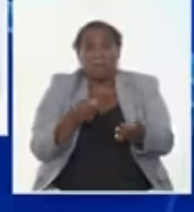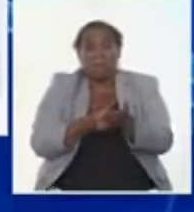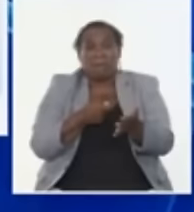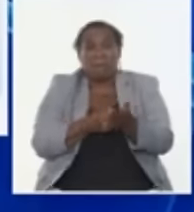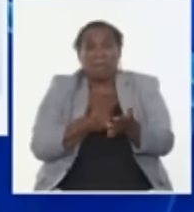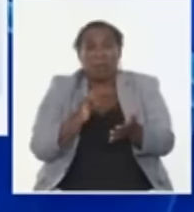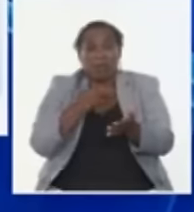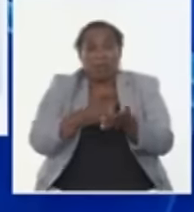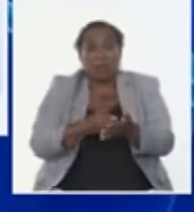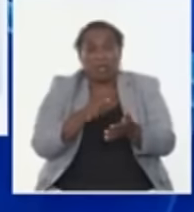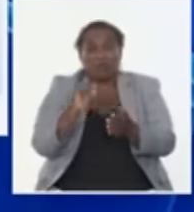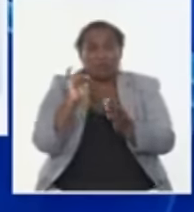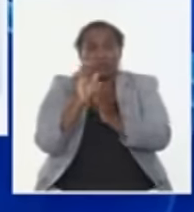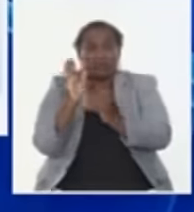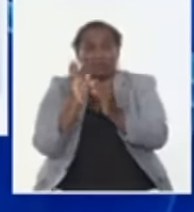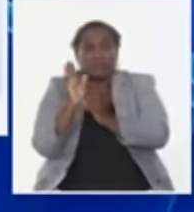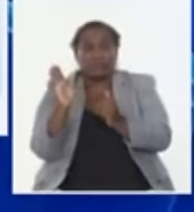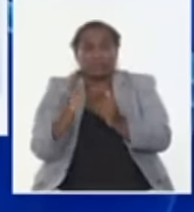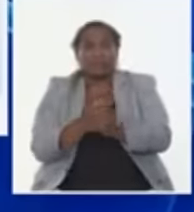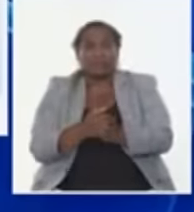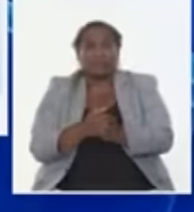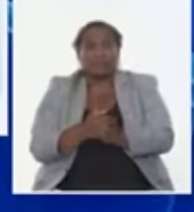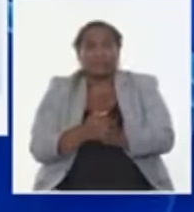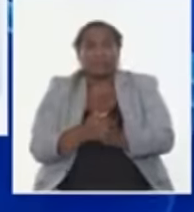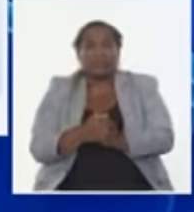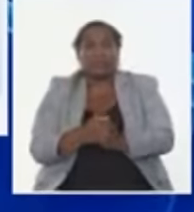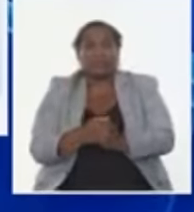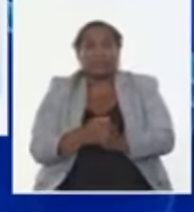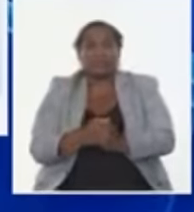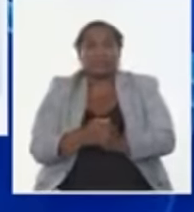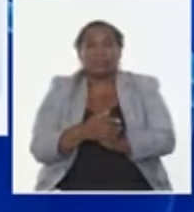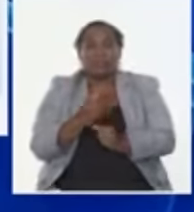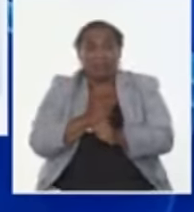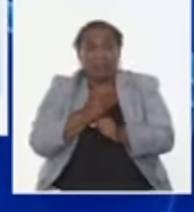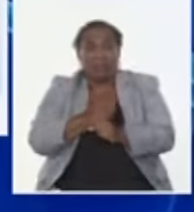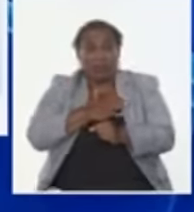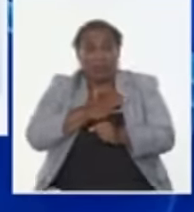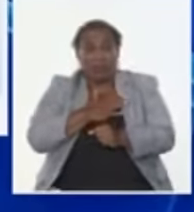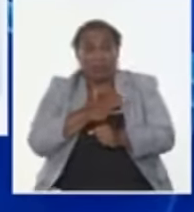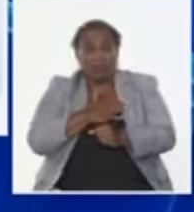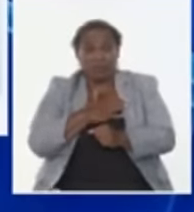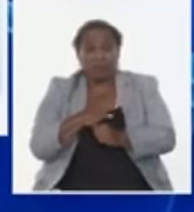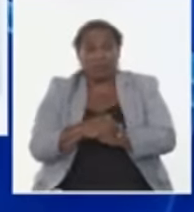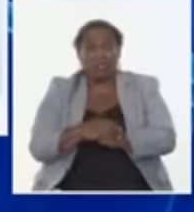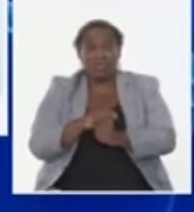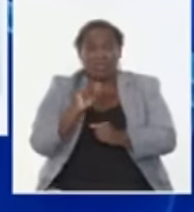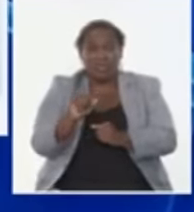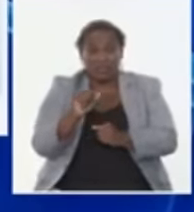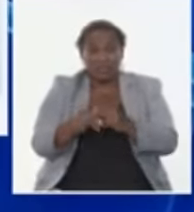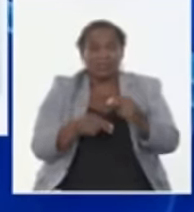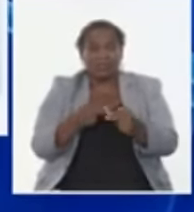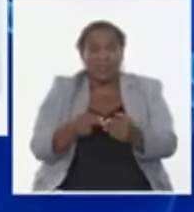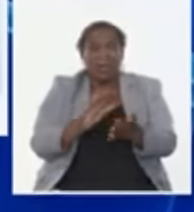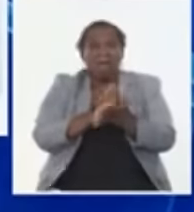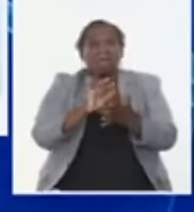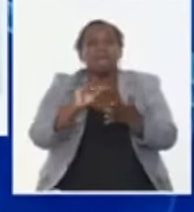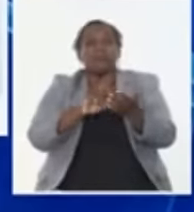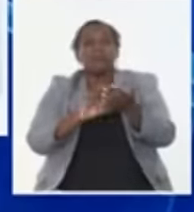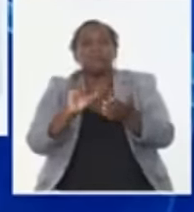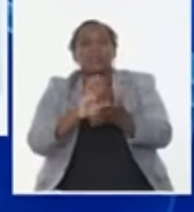por 6 meses a los trabajadores por cuenta propia que se reconvirtieron en MIPYME o